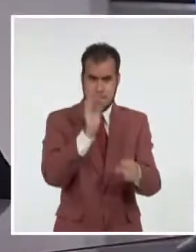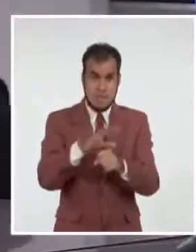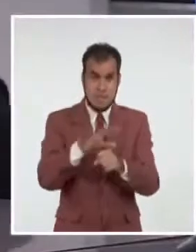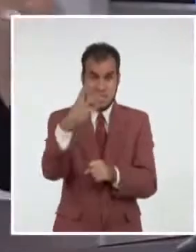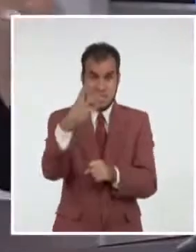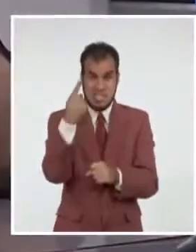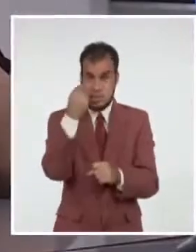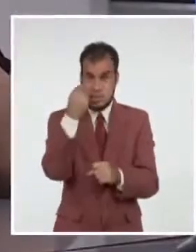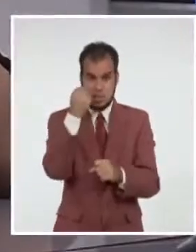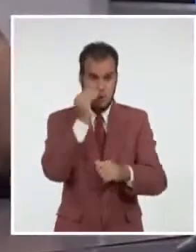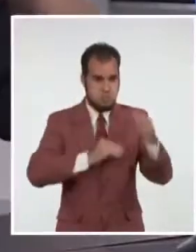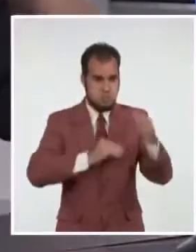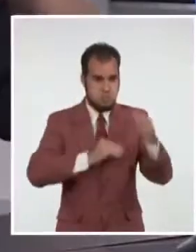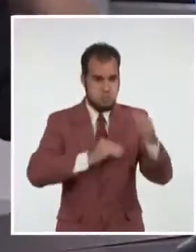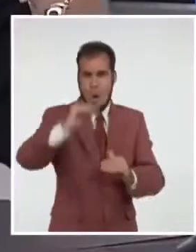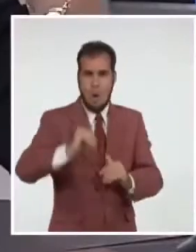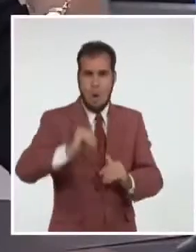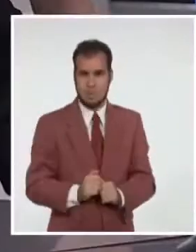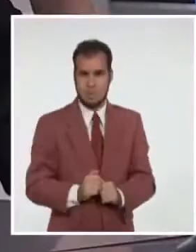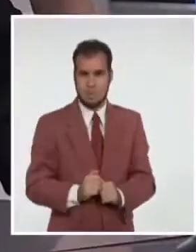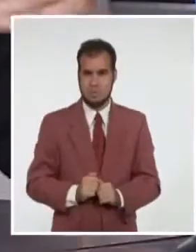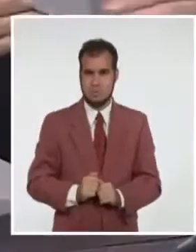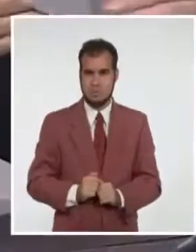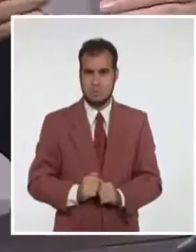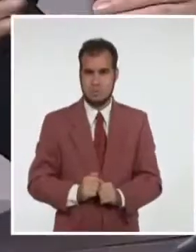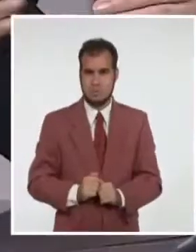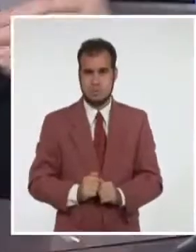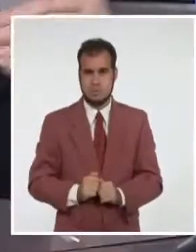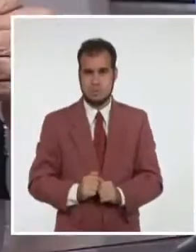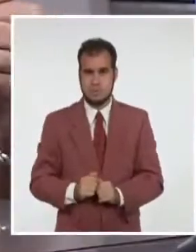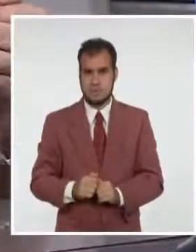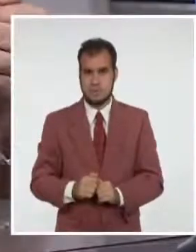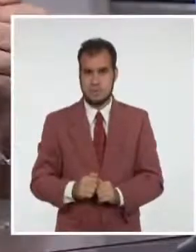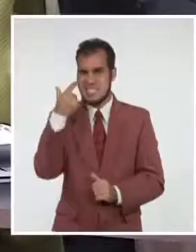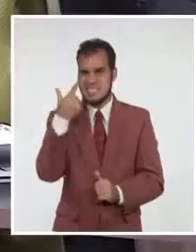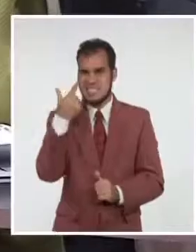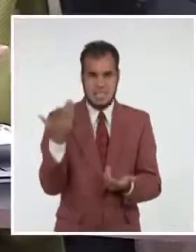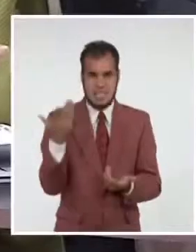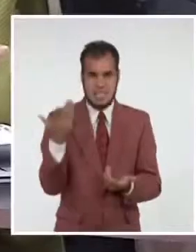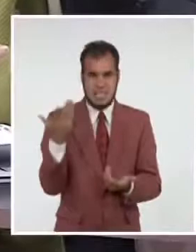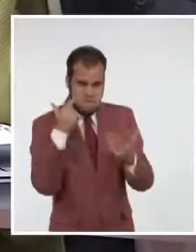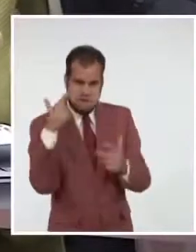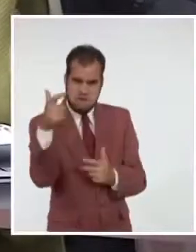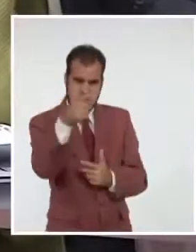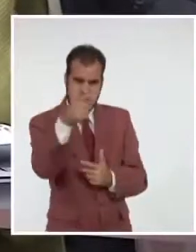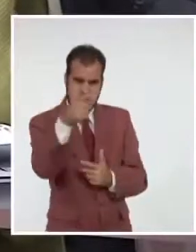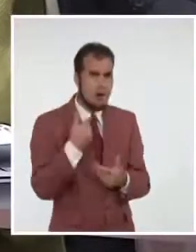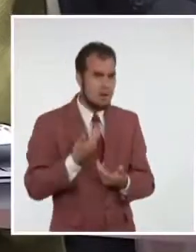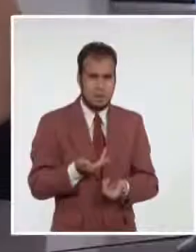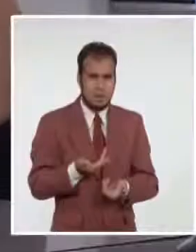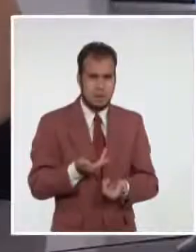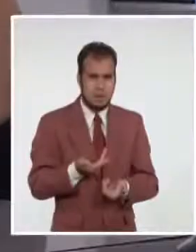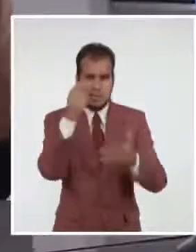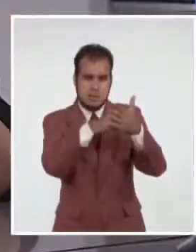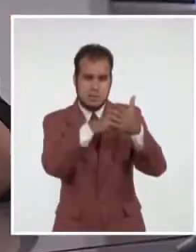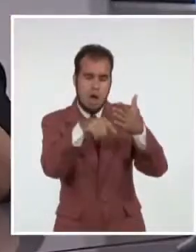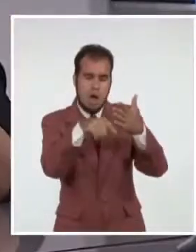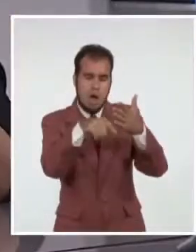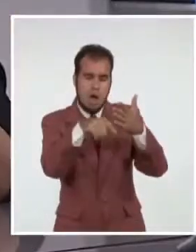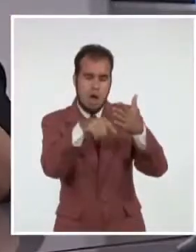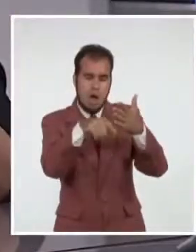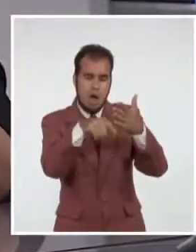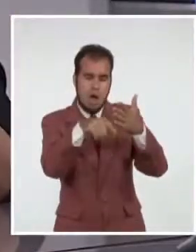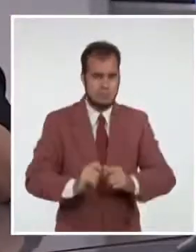esquema completo. Cuando hay municipios que entran en primera, nos disparamos en cantidad de velocidad de vacunación. Eso tiene que ver con la estrategia. Pero